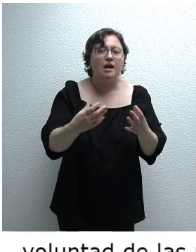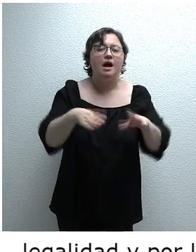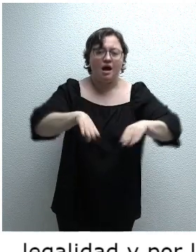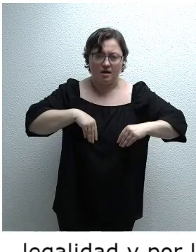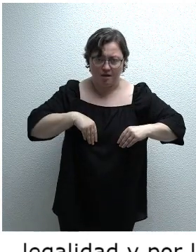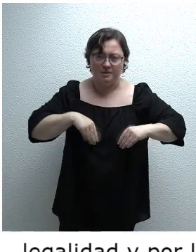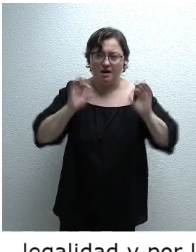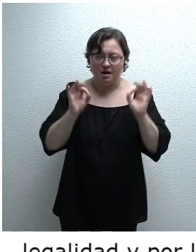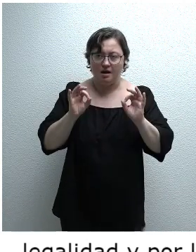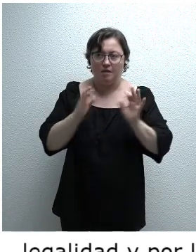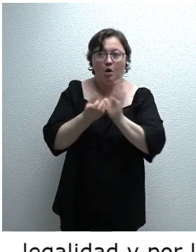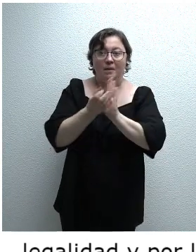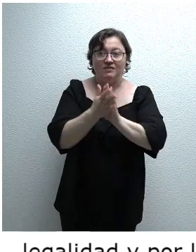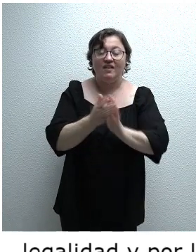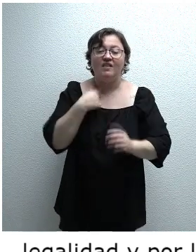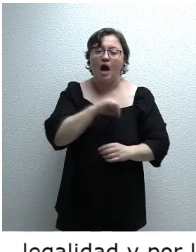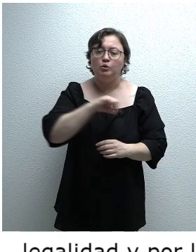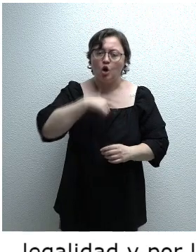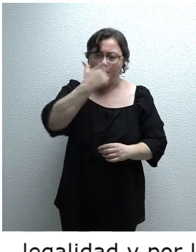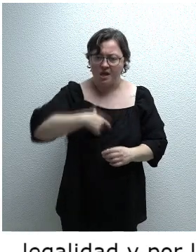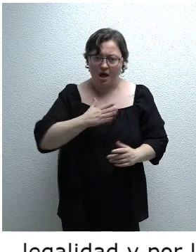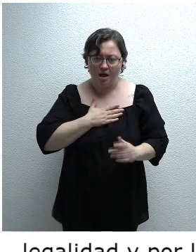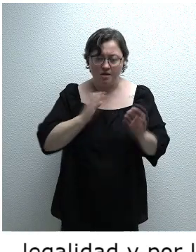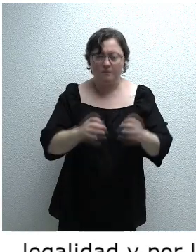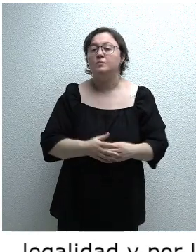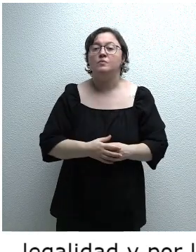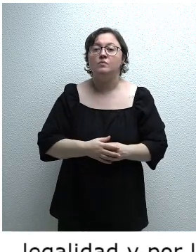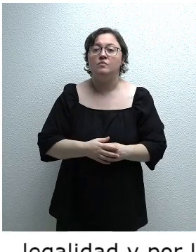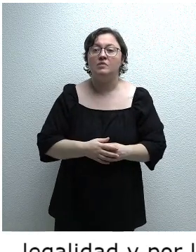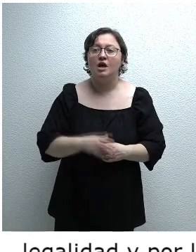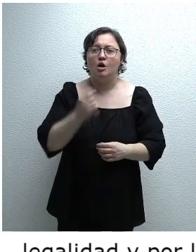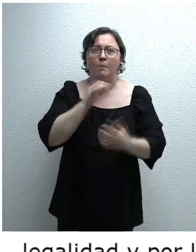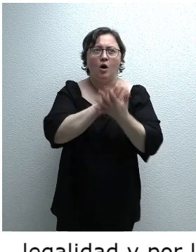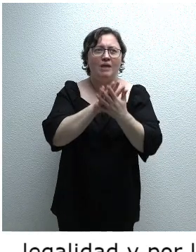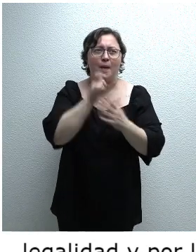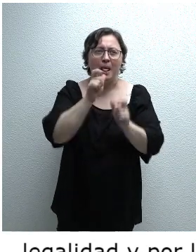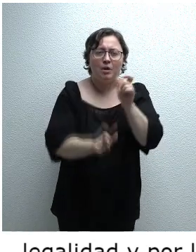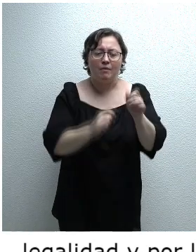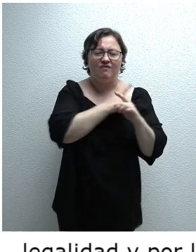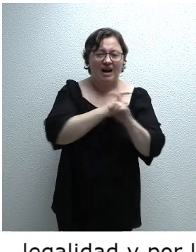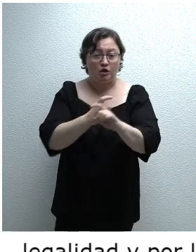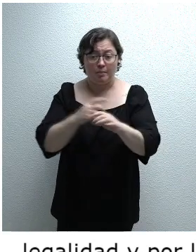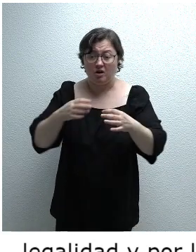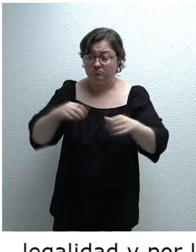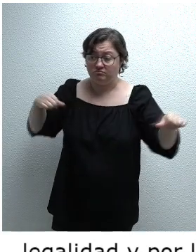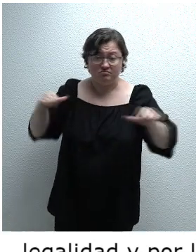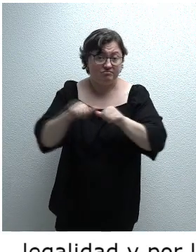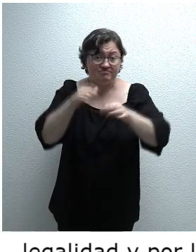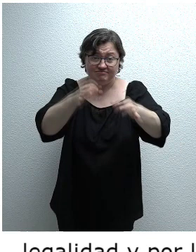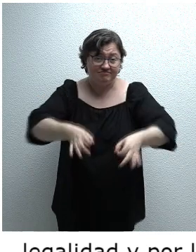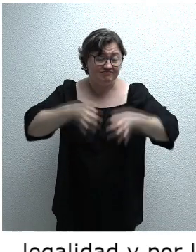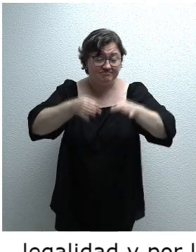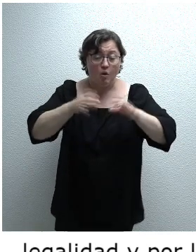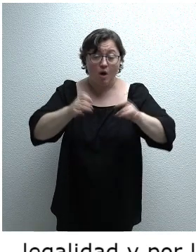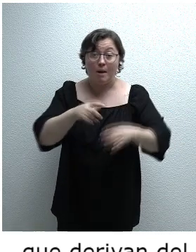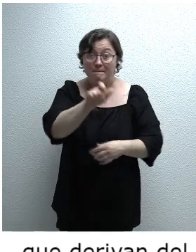vía notarial, manifestación de su autonomía de la voluntad. Quizá esto resulte un poco farragoso, pero es lo que hemos hecho siempre. Hay personas a las